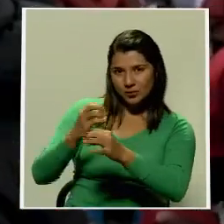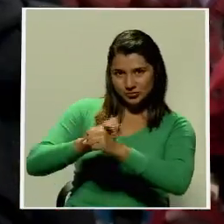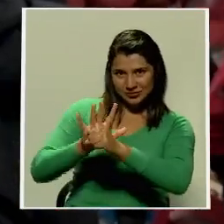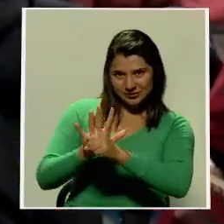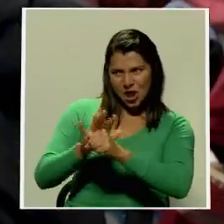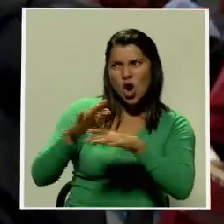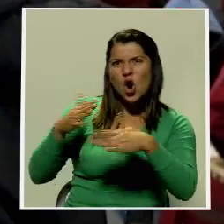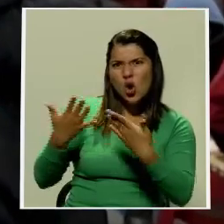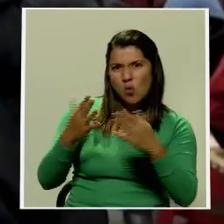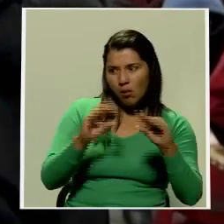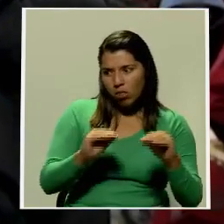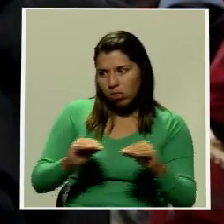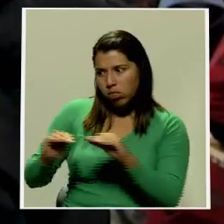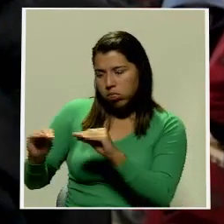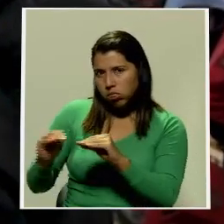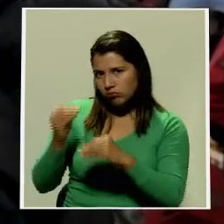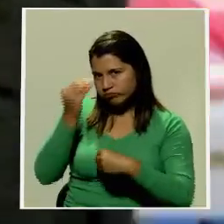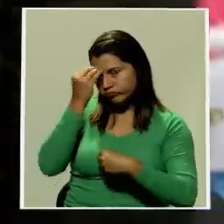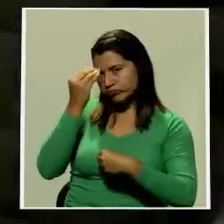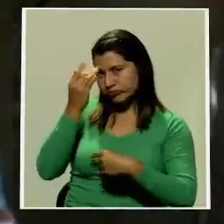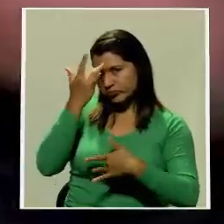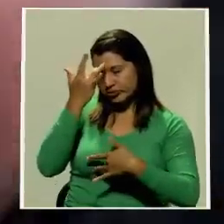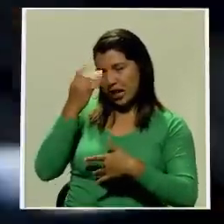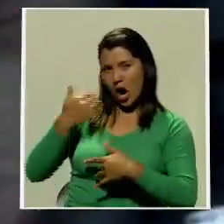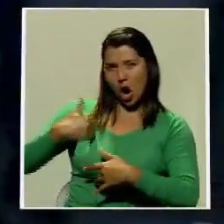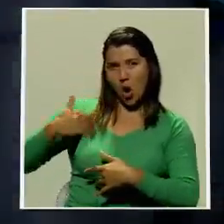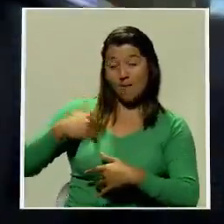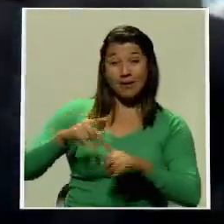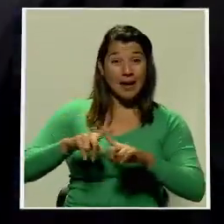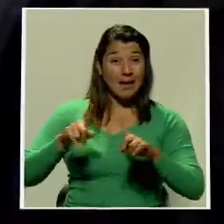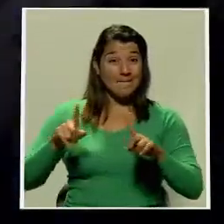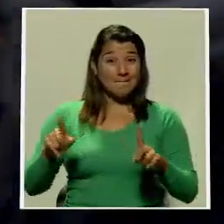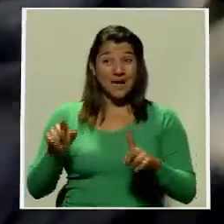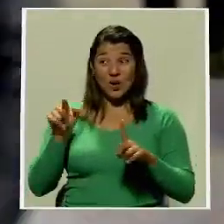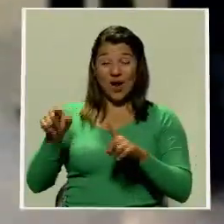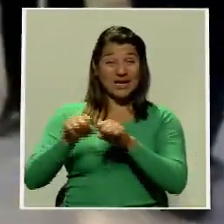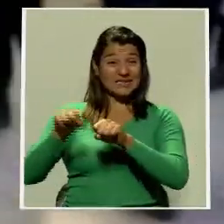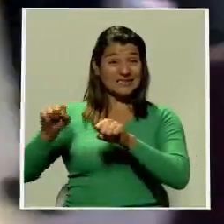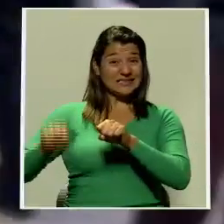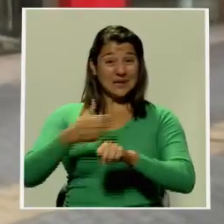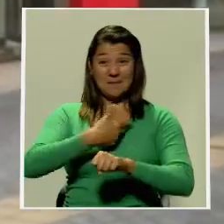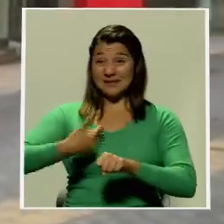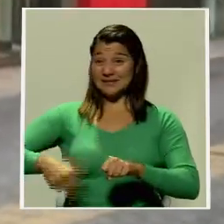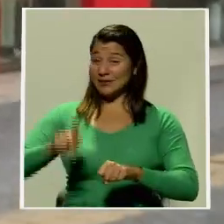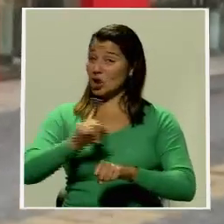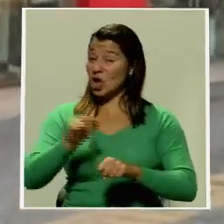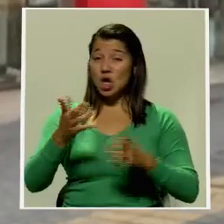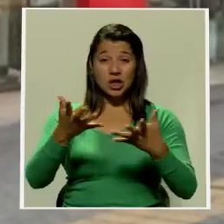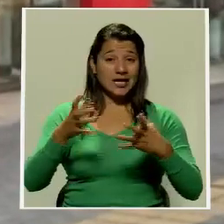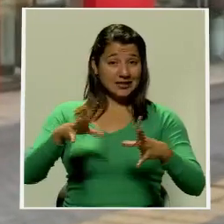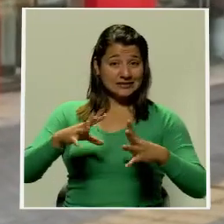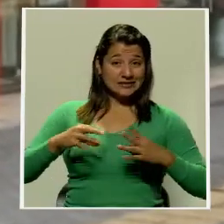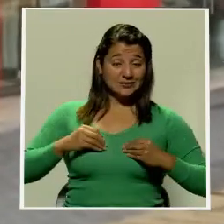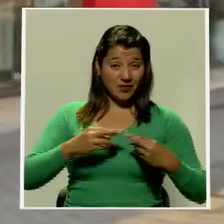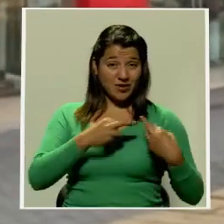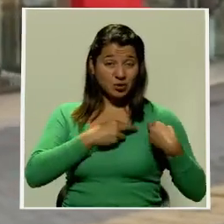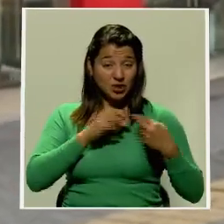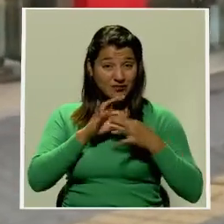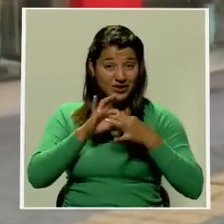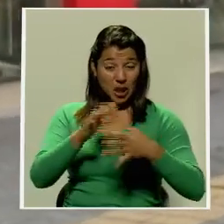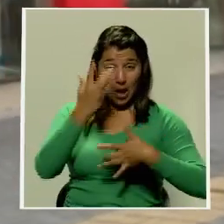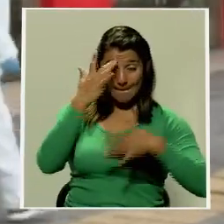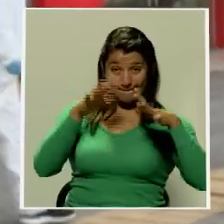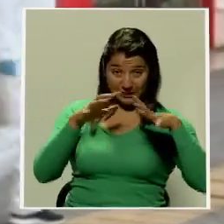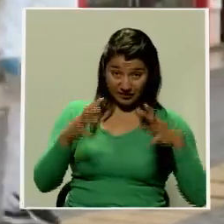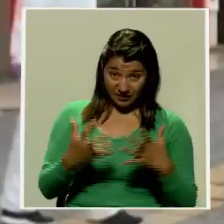misión se ha vuelto muy delicada para el régimen chino, que no quiere que se le endose ninguna responsabilidad sobre la pandemia, que ya ha causado